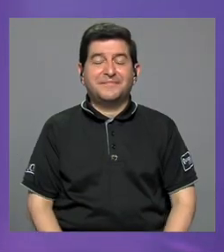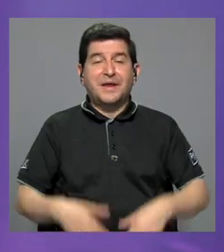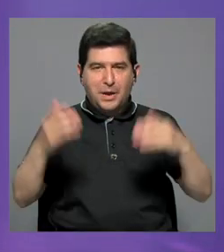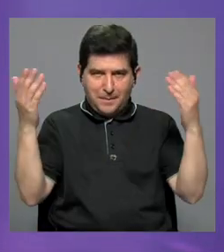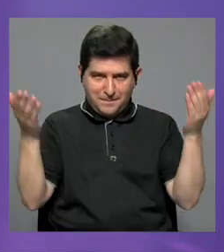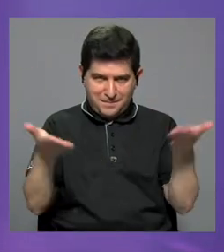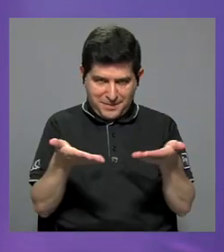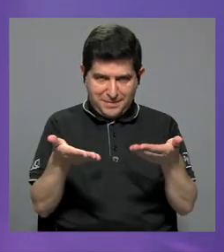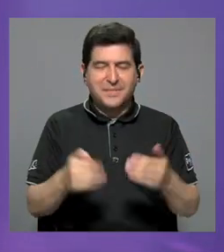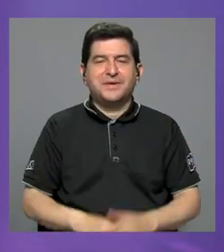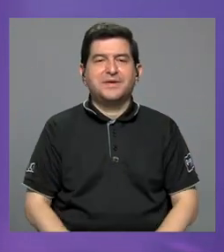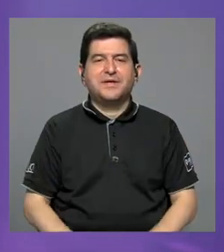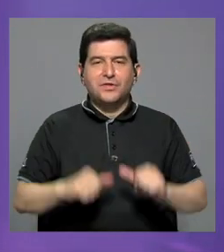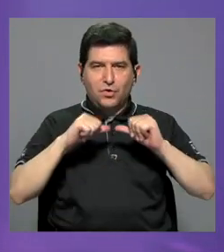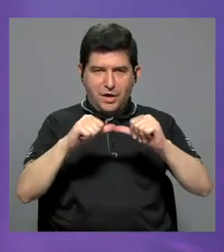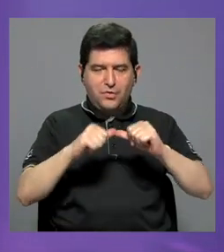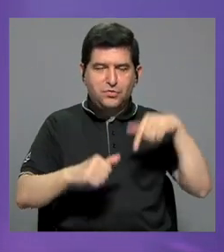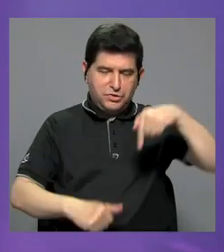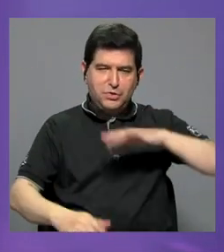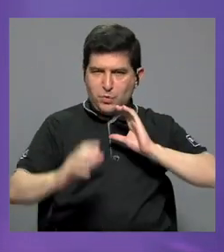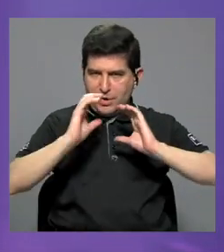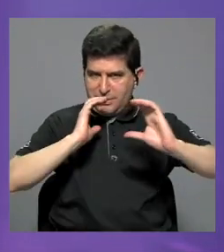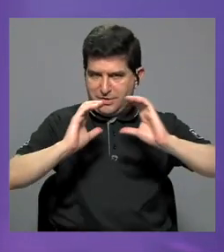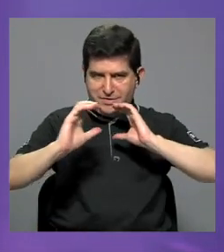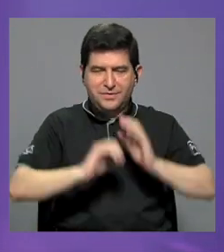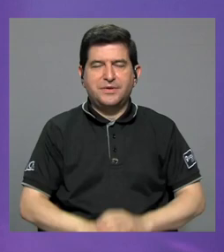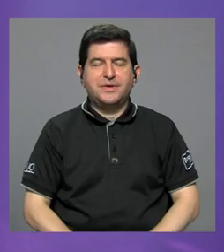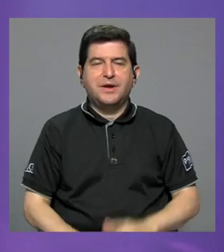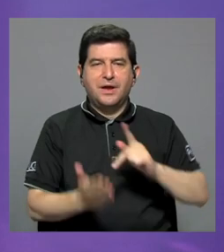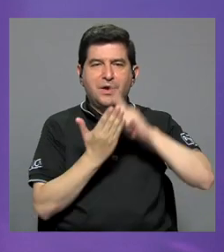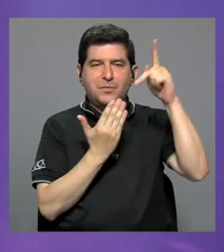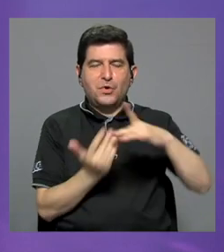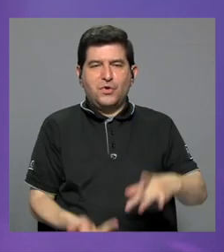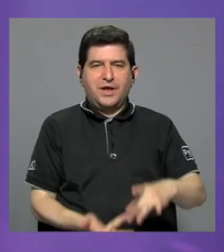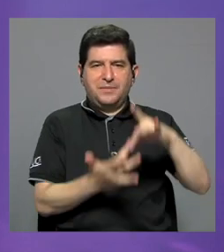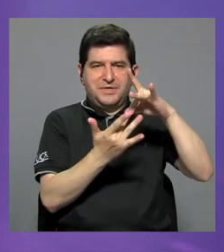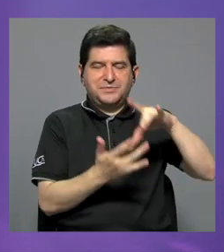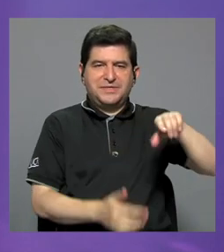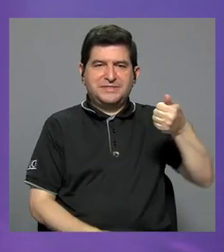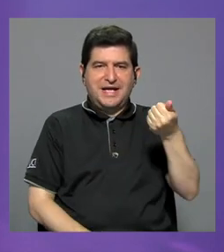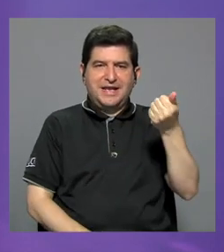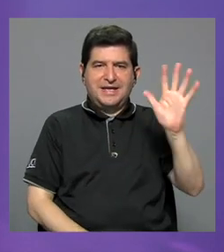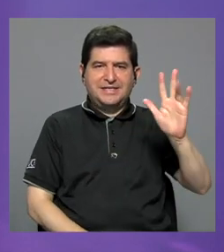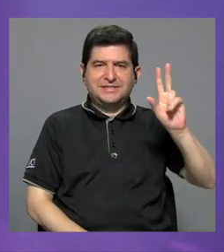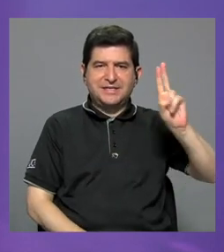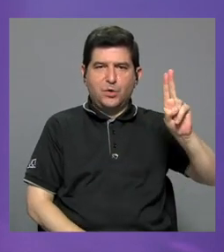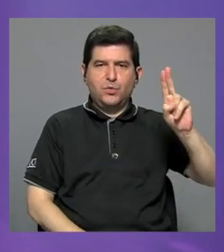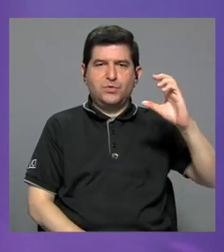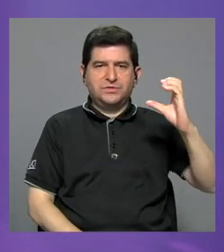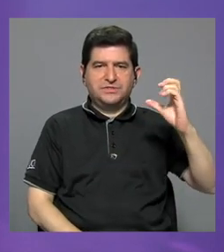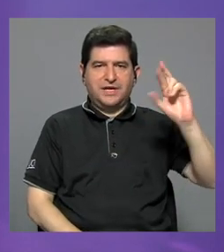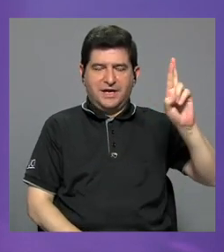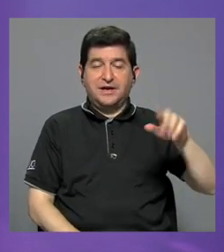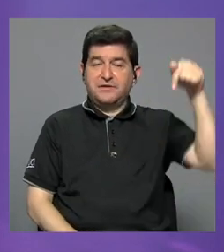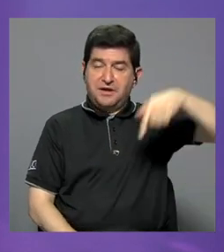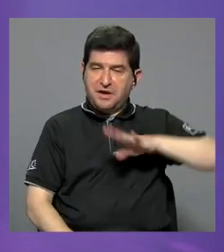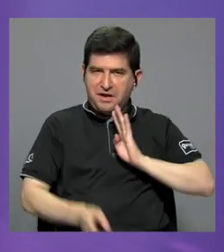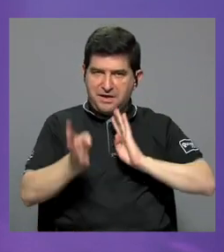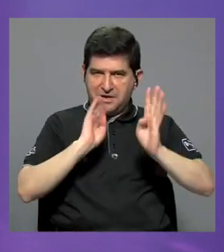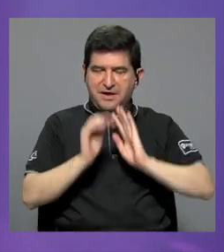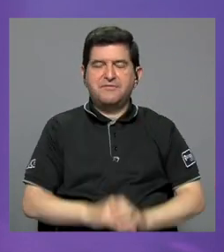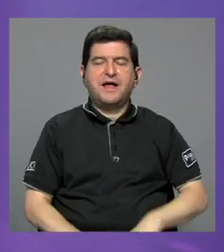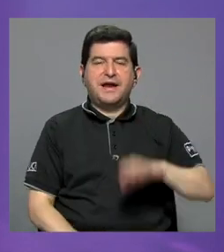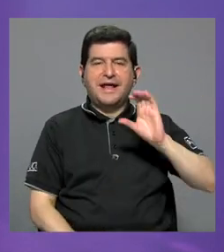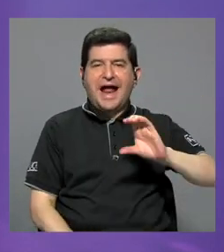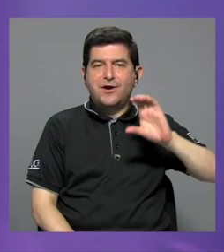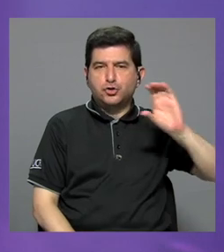Bienvenido y bienvenida a continuar en esta conversación de Especiales 15 UCR. Estamos conversando